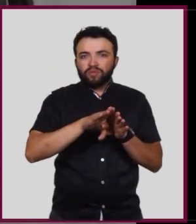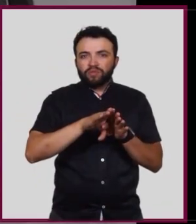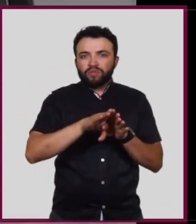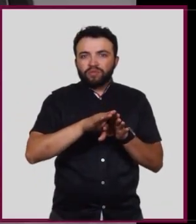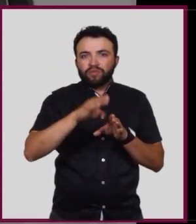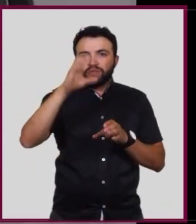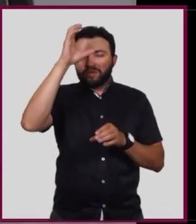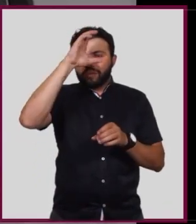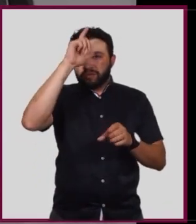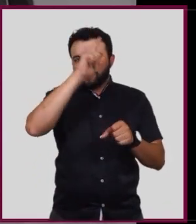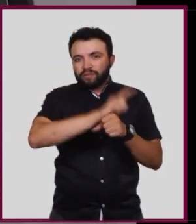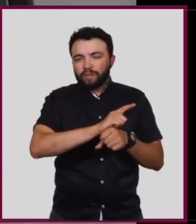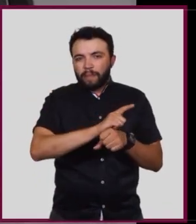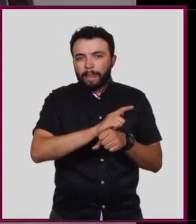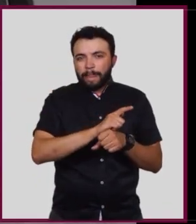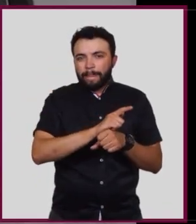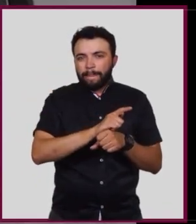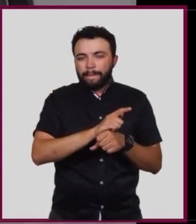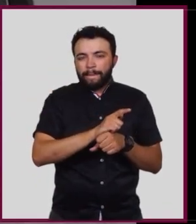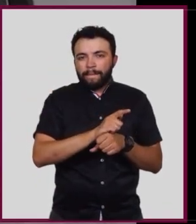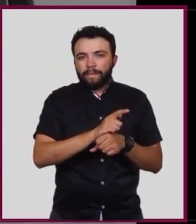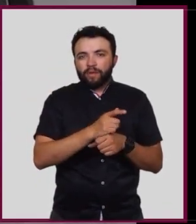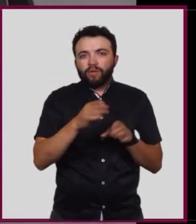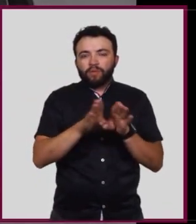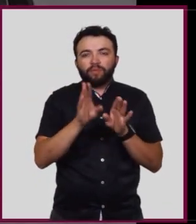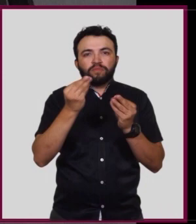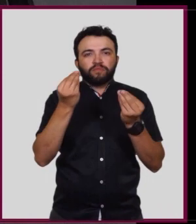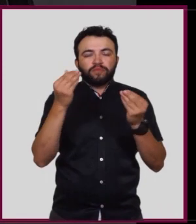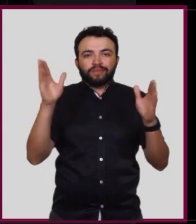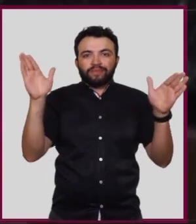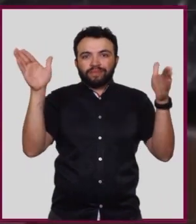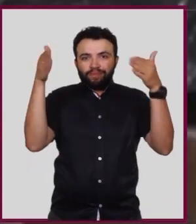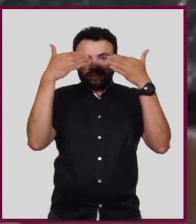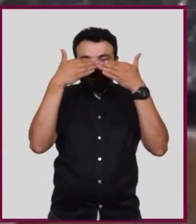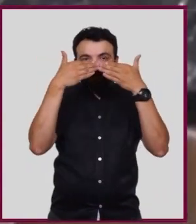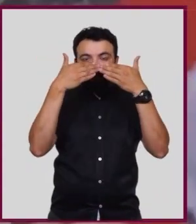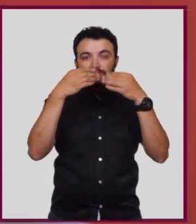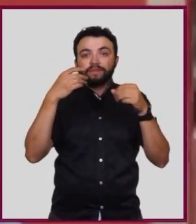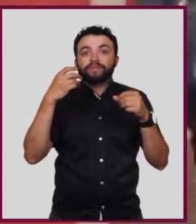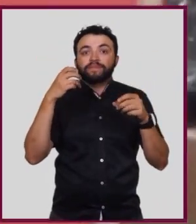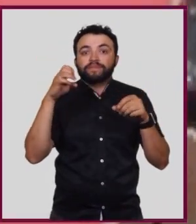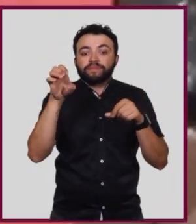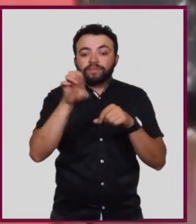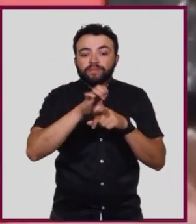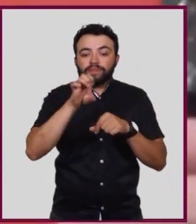un pensamiento muy cerrado. Y aparece